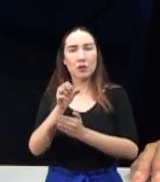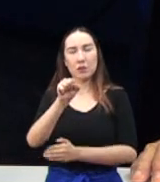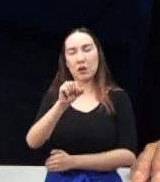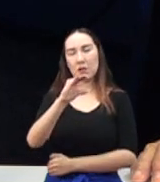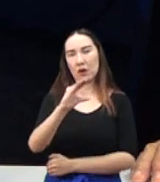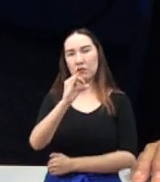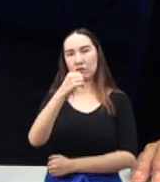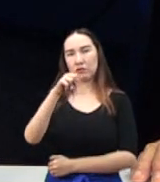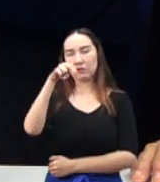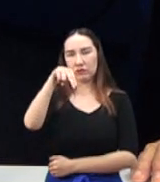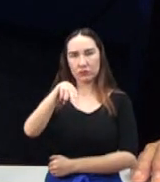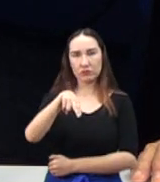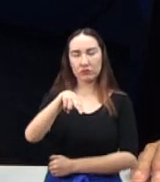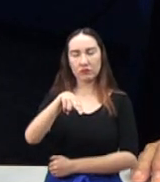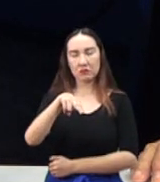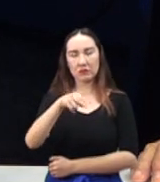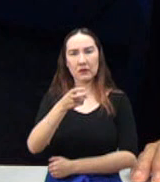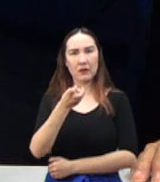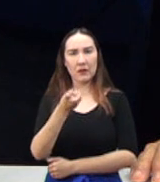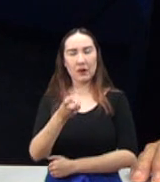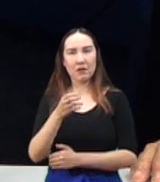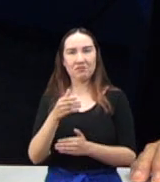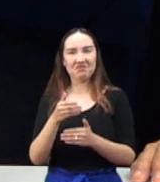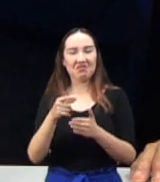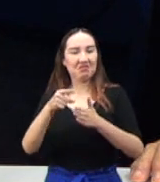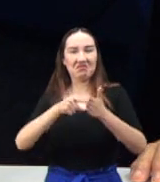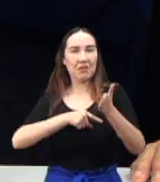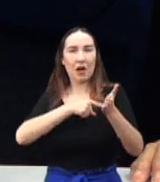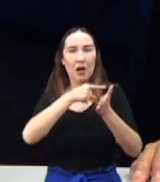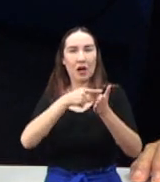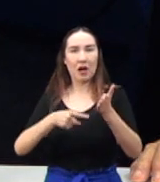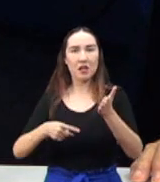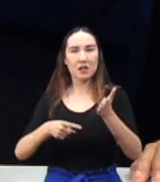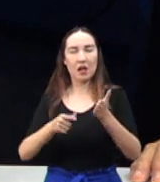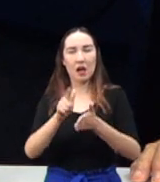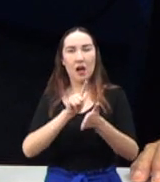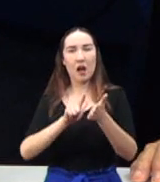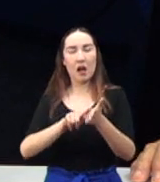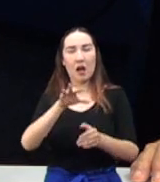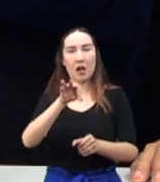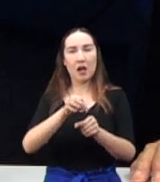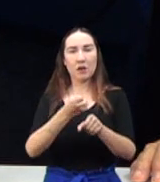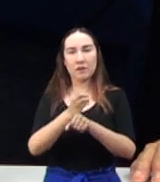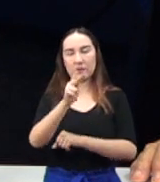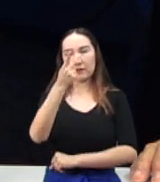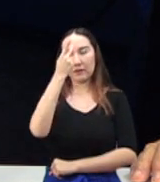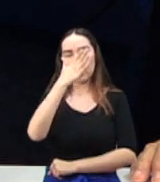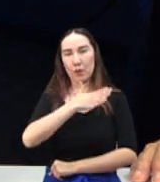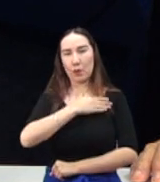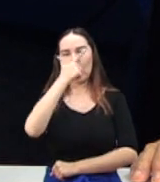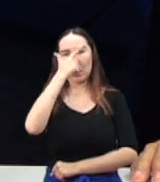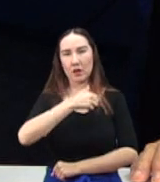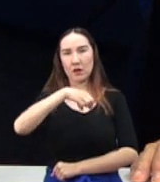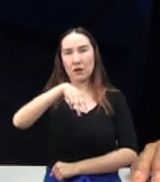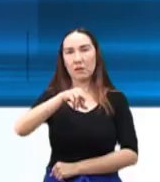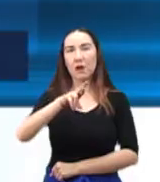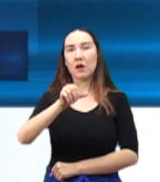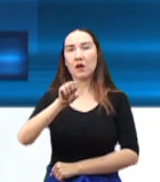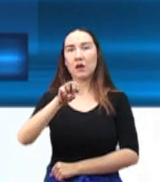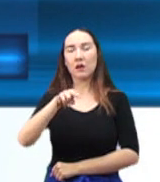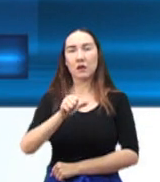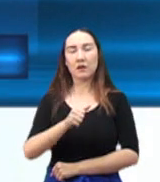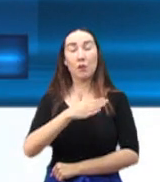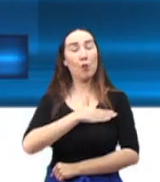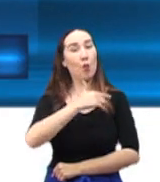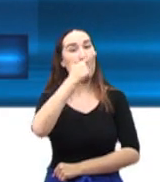Justicia de la Nación sobre echar para atrás, a fin de cuentas, esta ley electoral para San Luis Potosí? Muy buenas noches, Martín. Muy buenas noches,